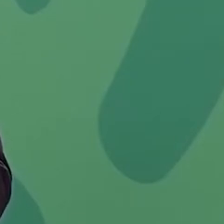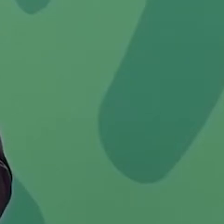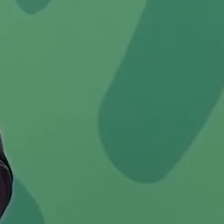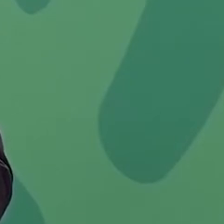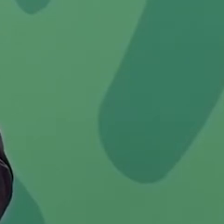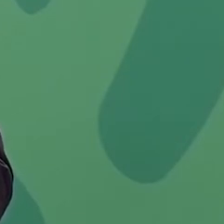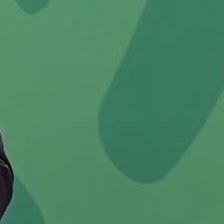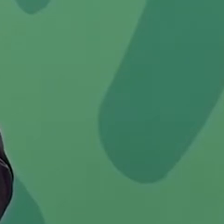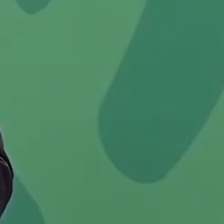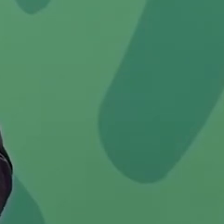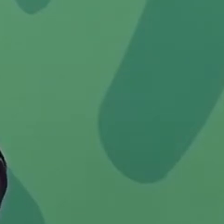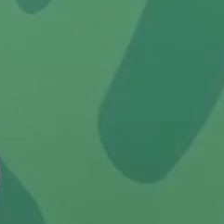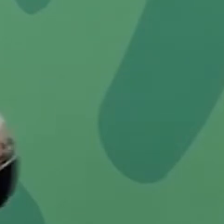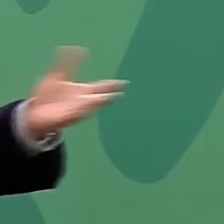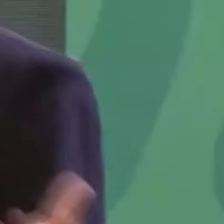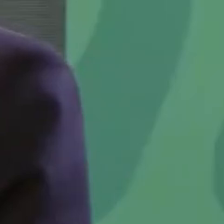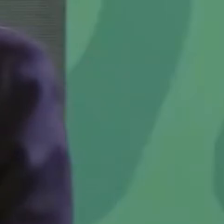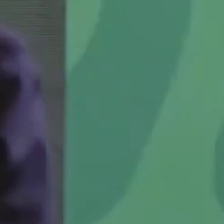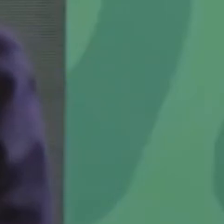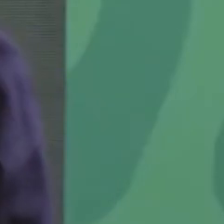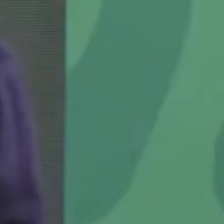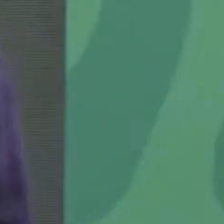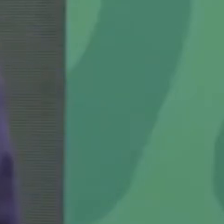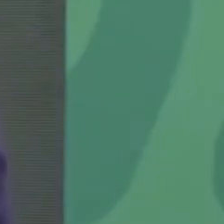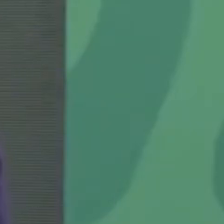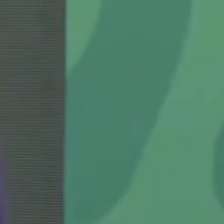Sin embargo, cuando notifican